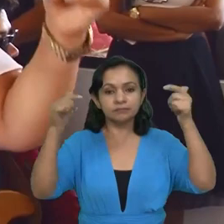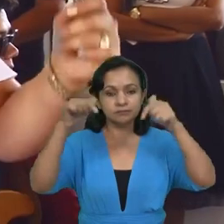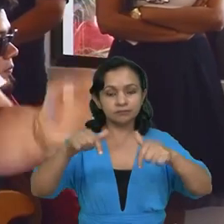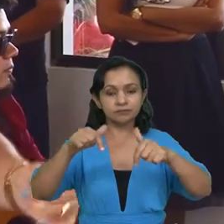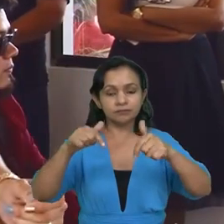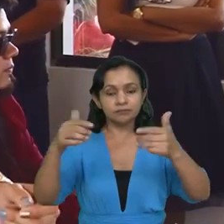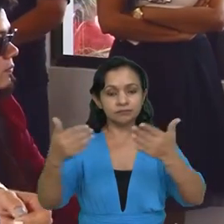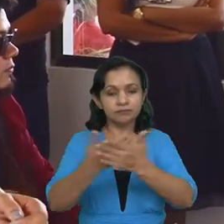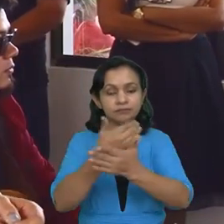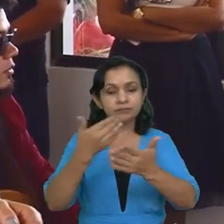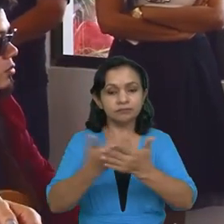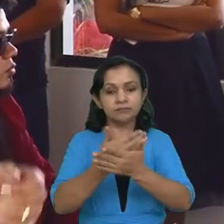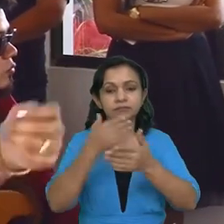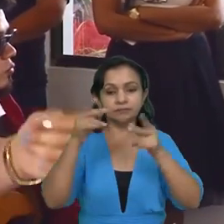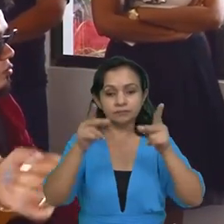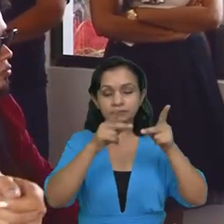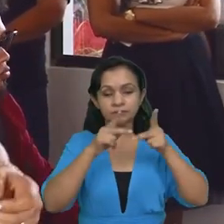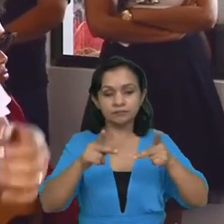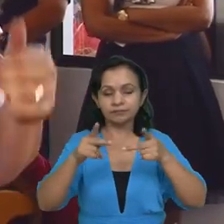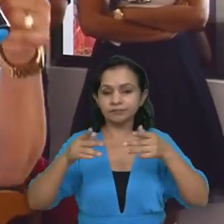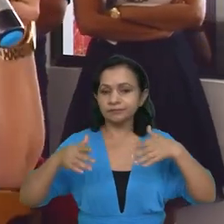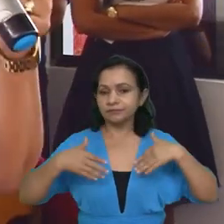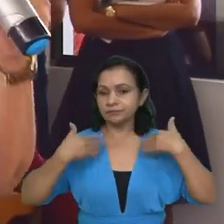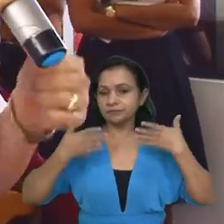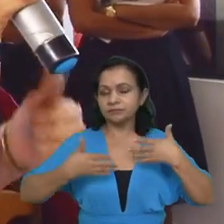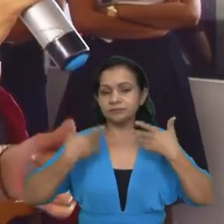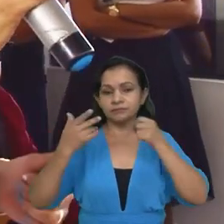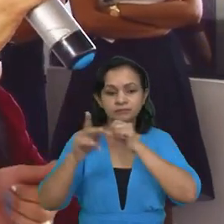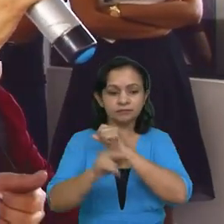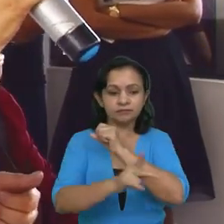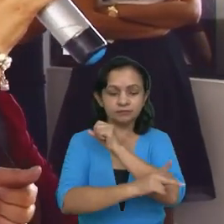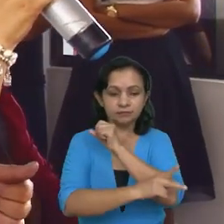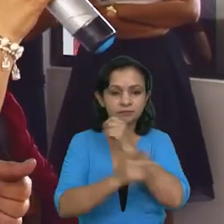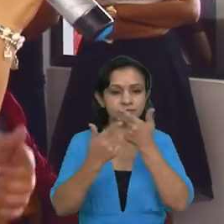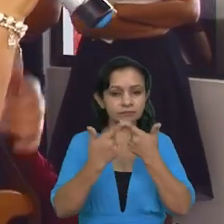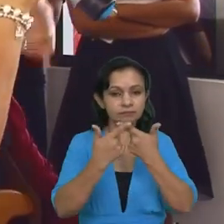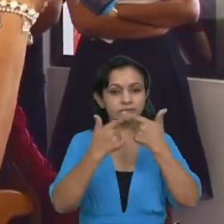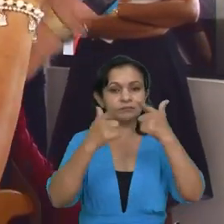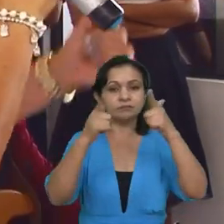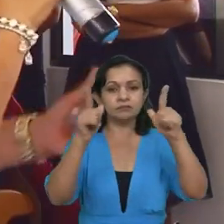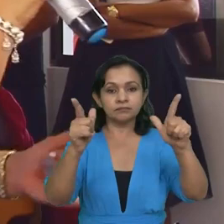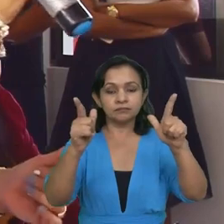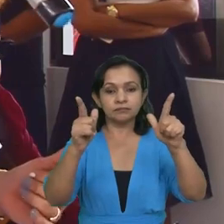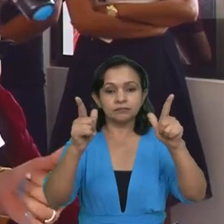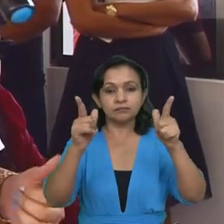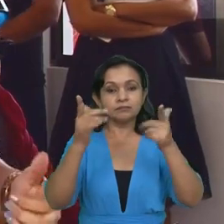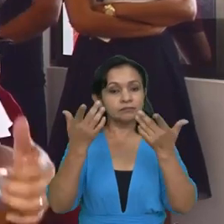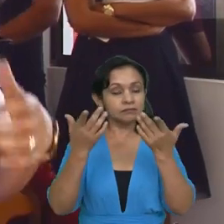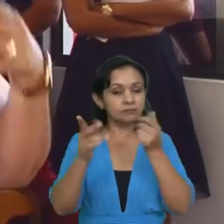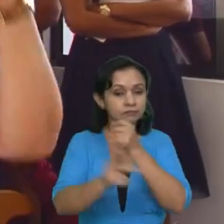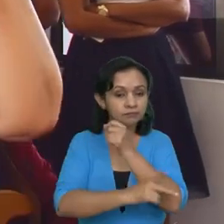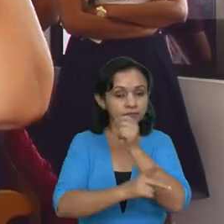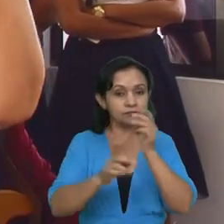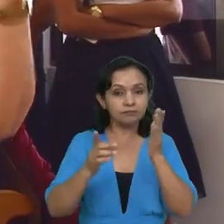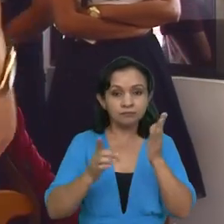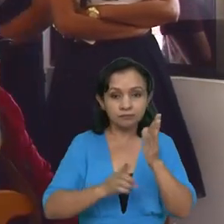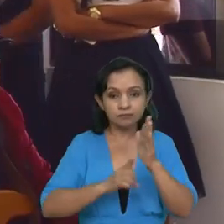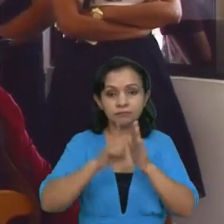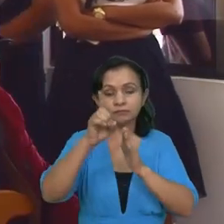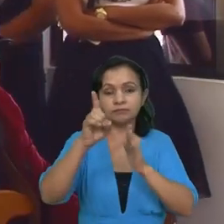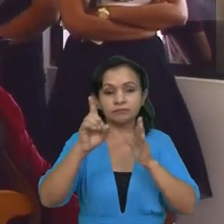generaciones actuales disfrutemos de un país libre de un país en progreso de un país